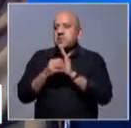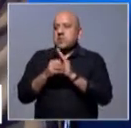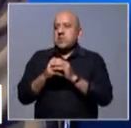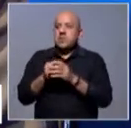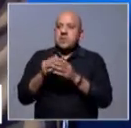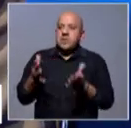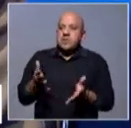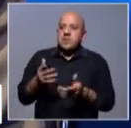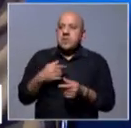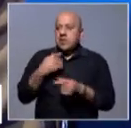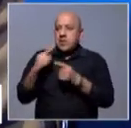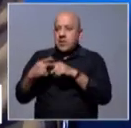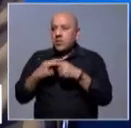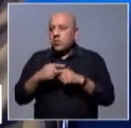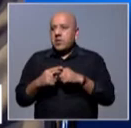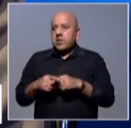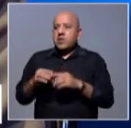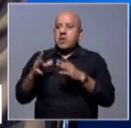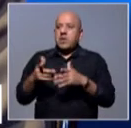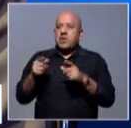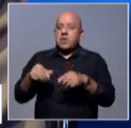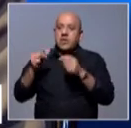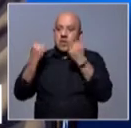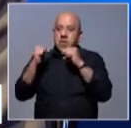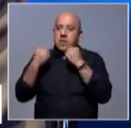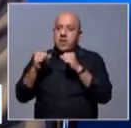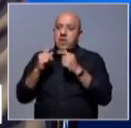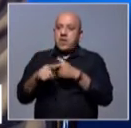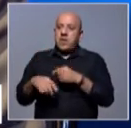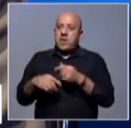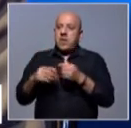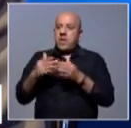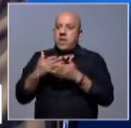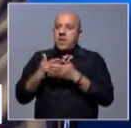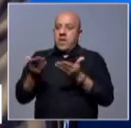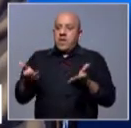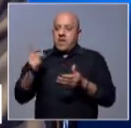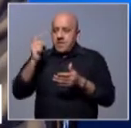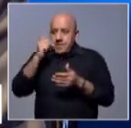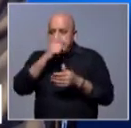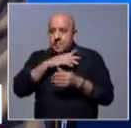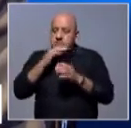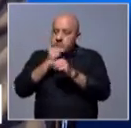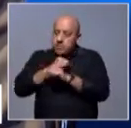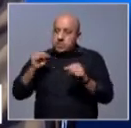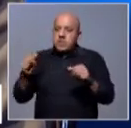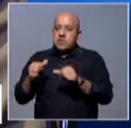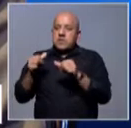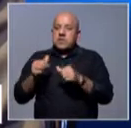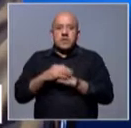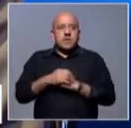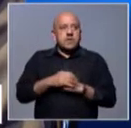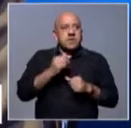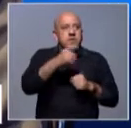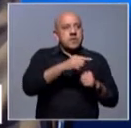tampoco mucho sentido discutir algo que en la práctica va a ser difícil por no decir imposible de realizar aquí